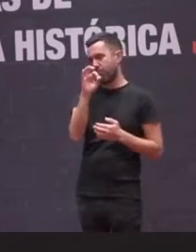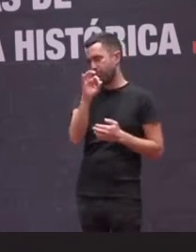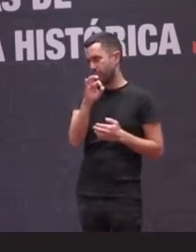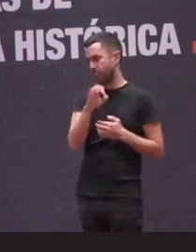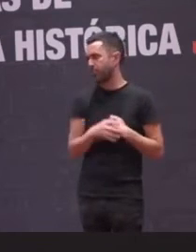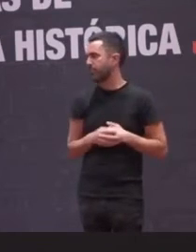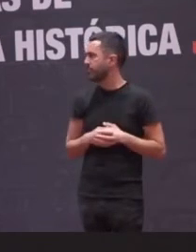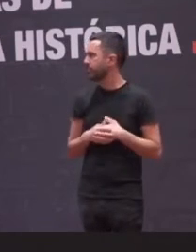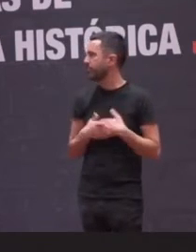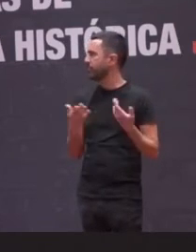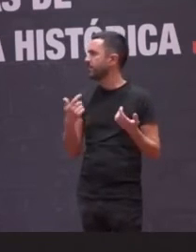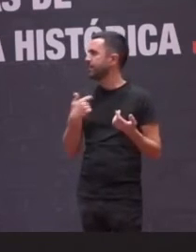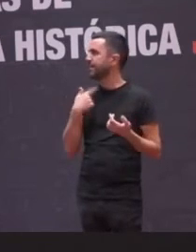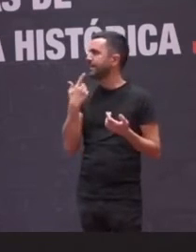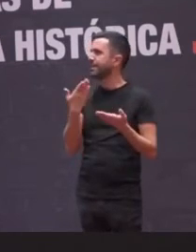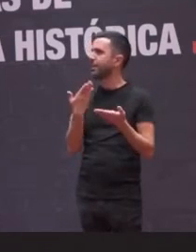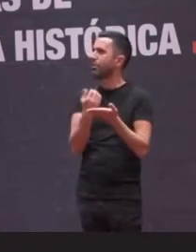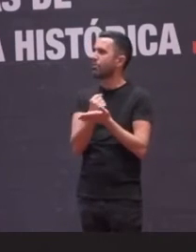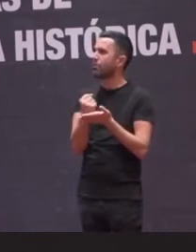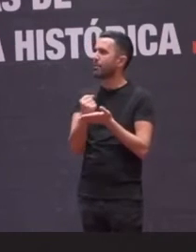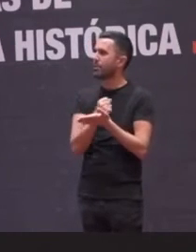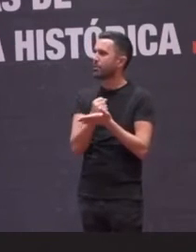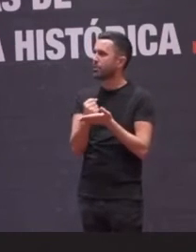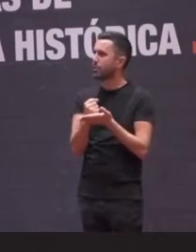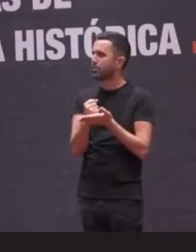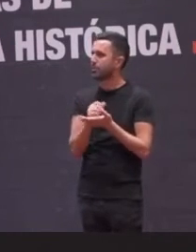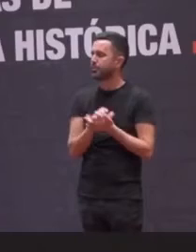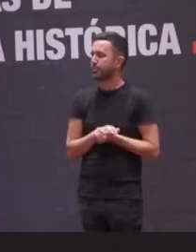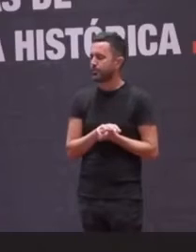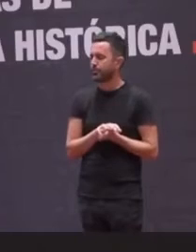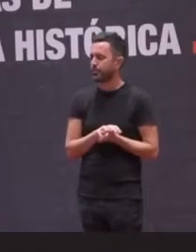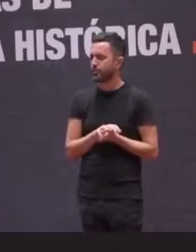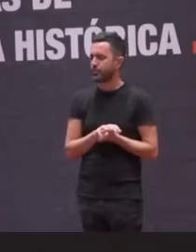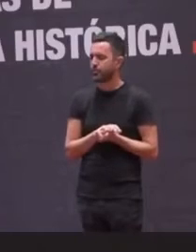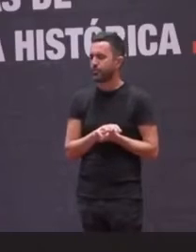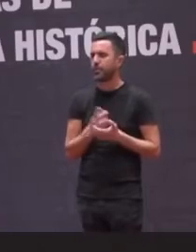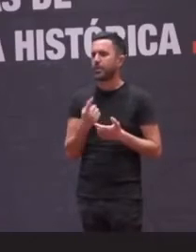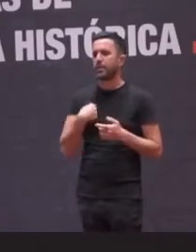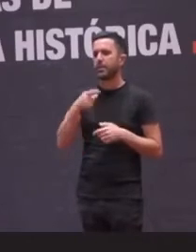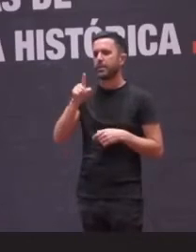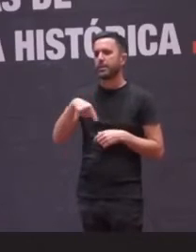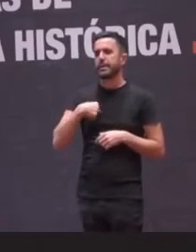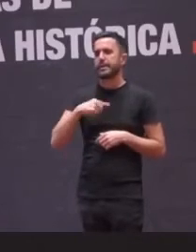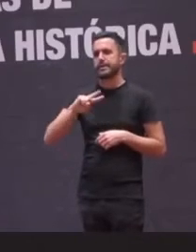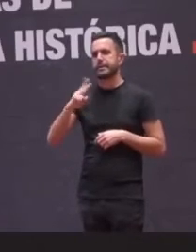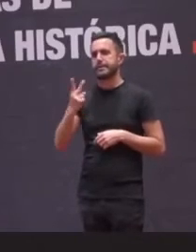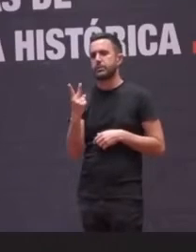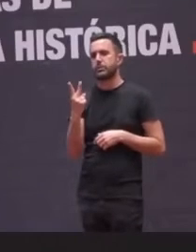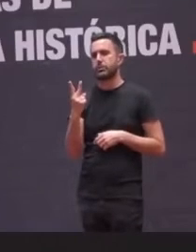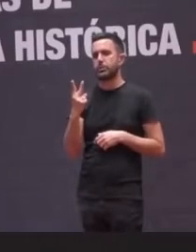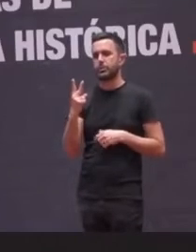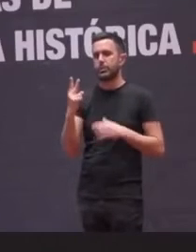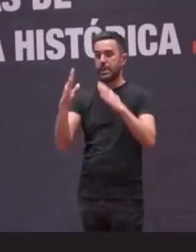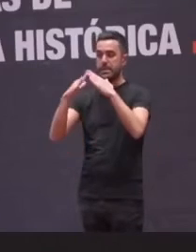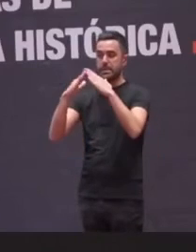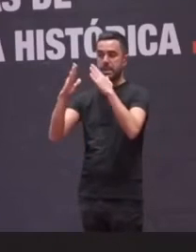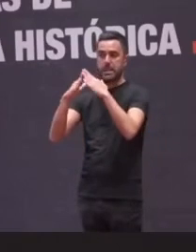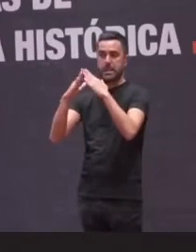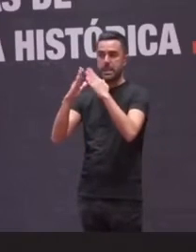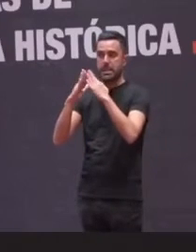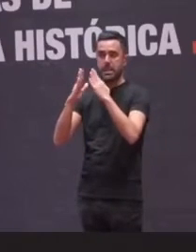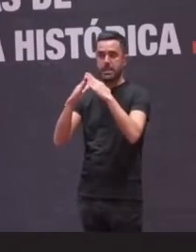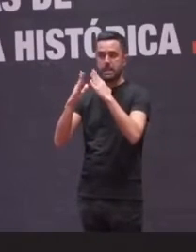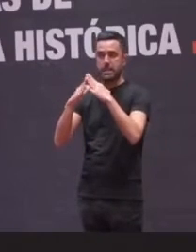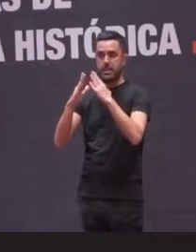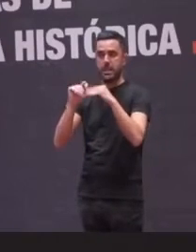que dirixía naquele momento a Casa Civil. E, polo tanto, non era máis que unha segunda residencia. Non tiña outra natureza.